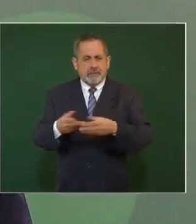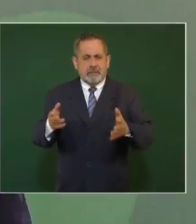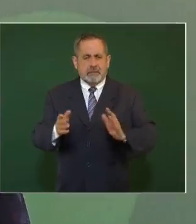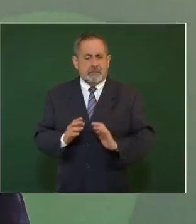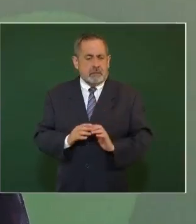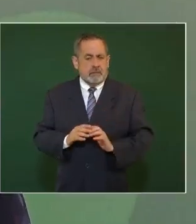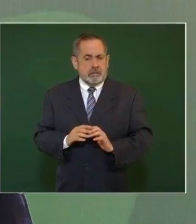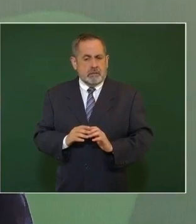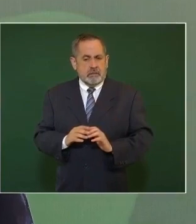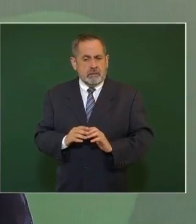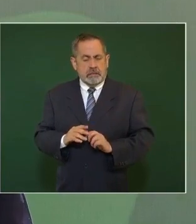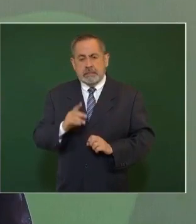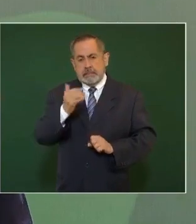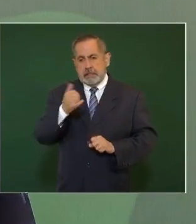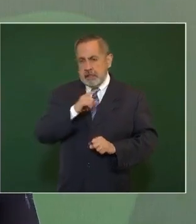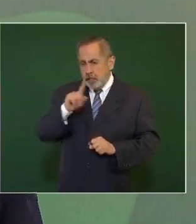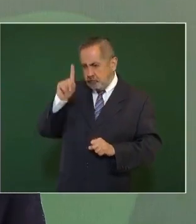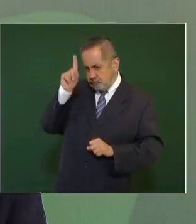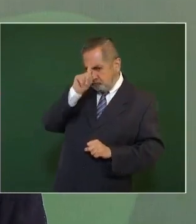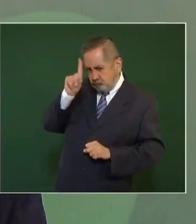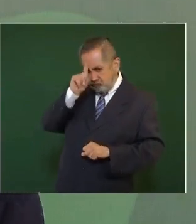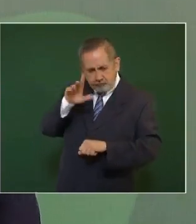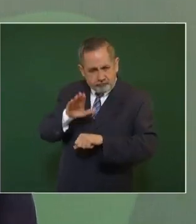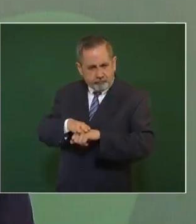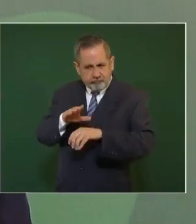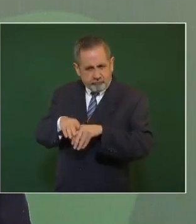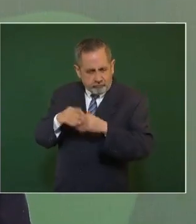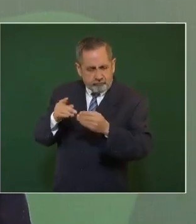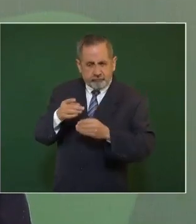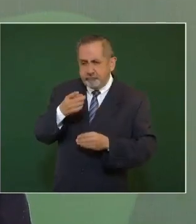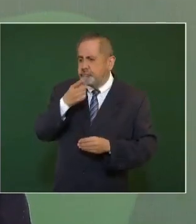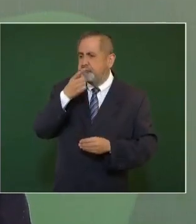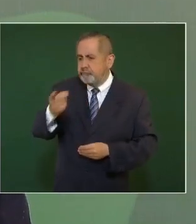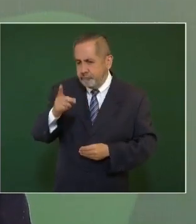como recomendación, como consejo,